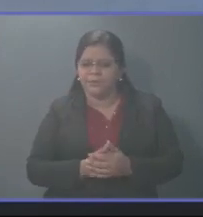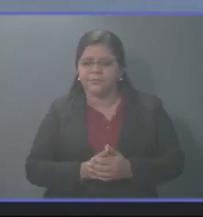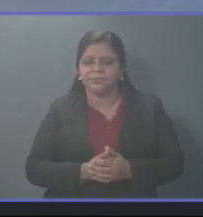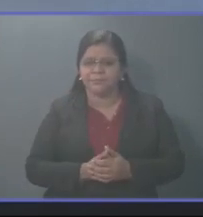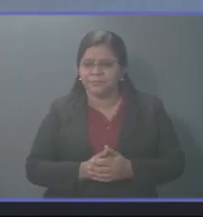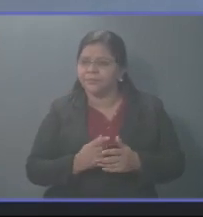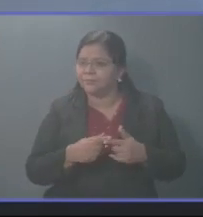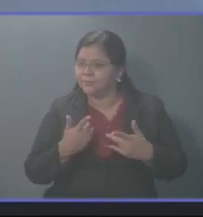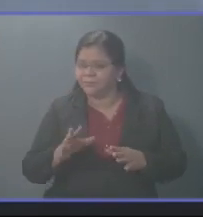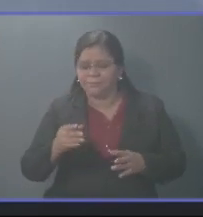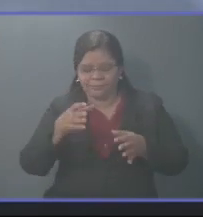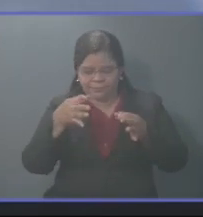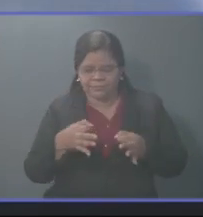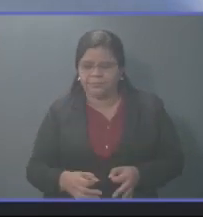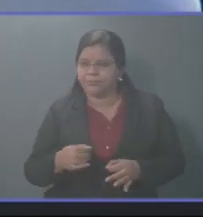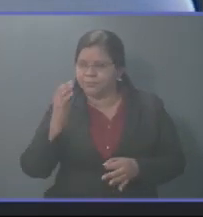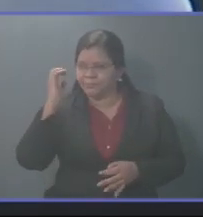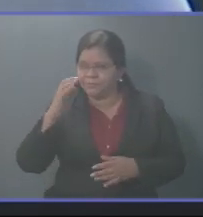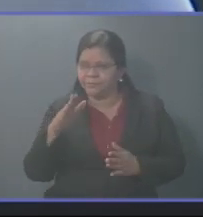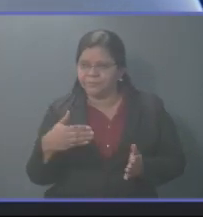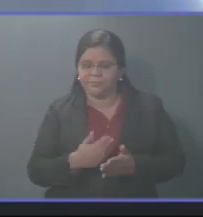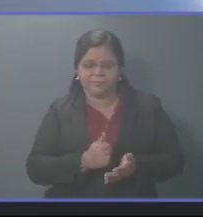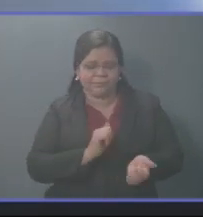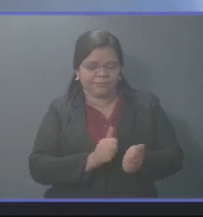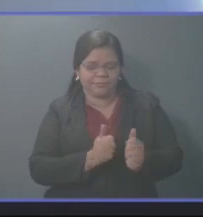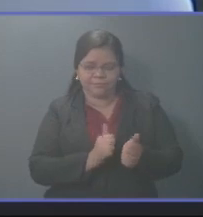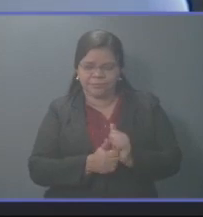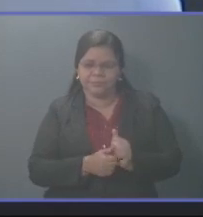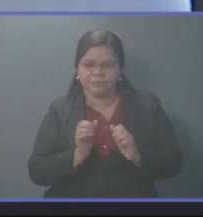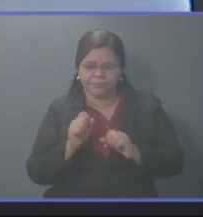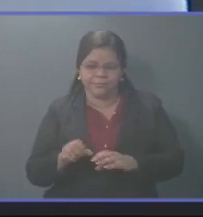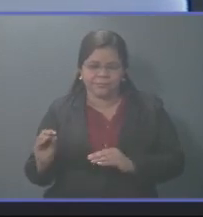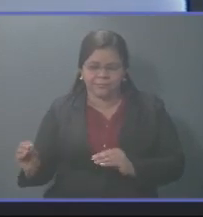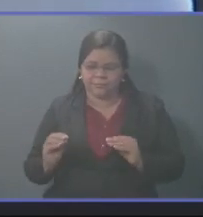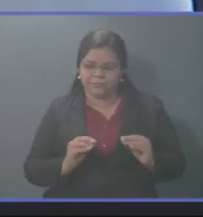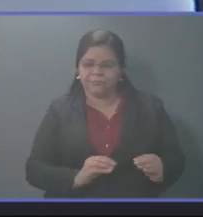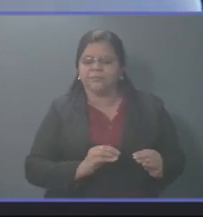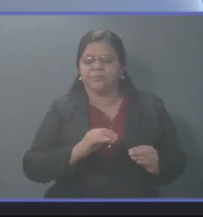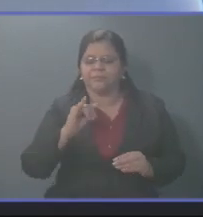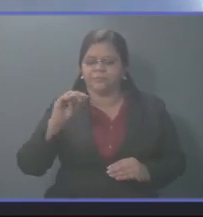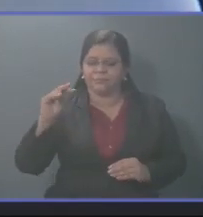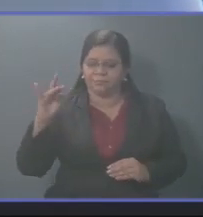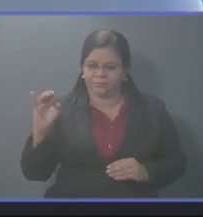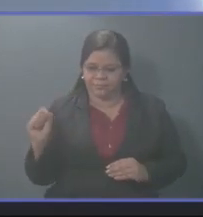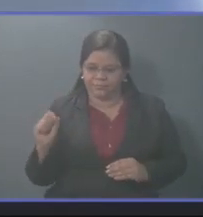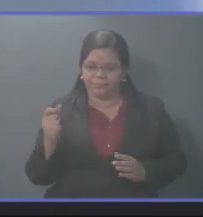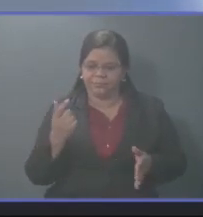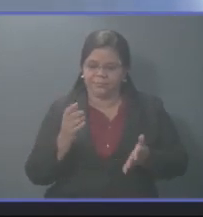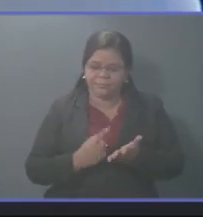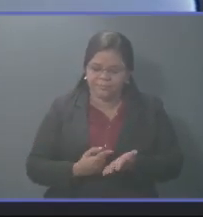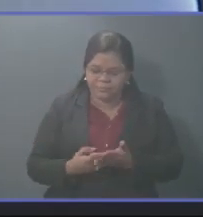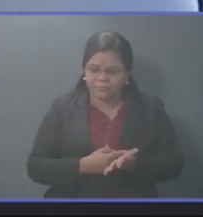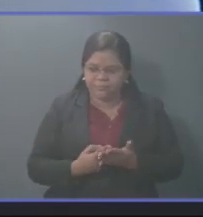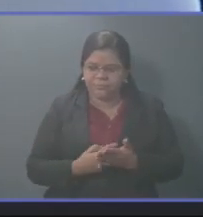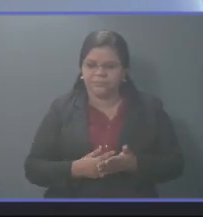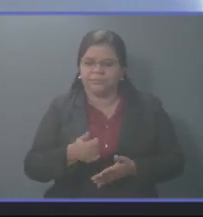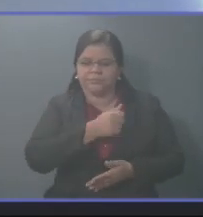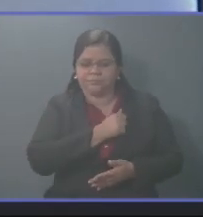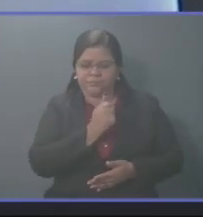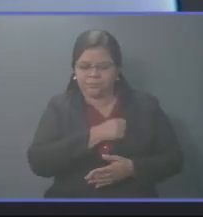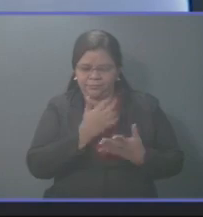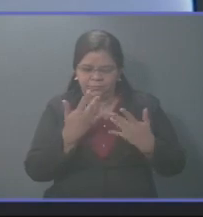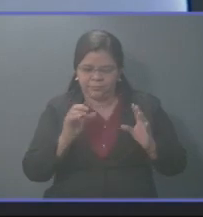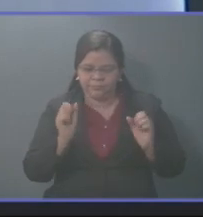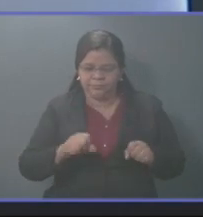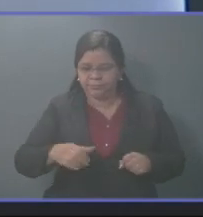de Disciplina Ética y Apelaciones del Deporte, sancionar al INDES. Dicho tribunal tendrá únicamente la competencia de